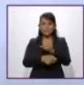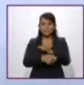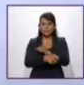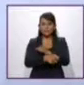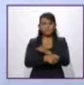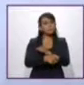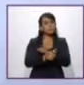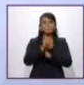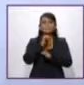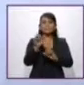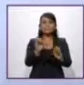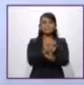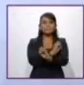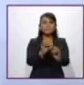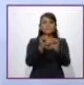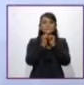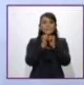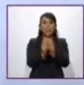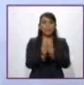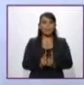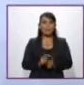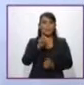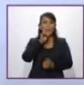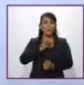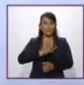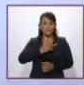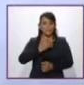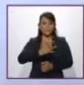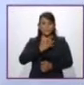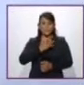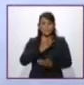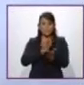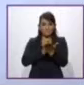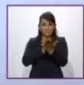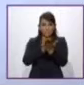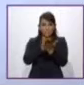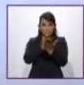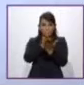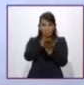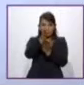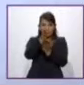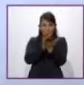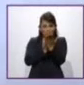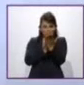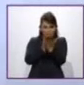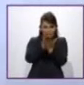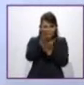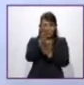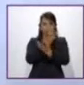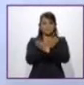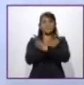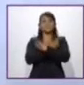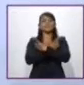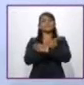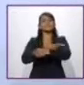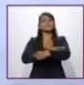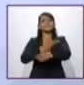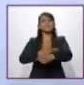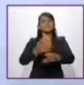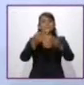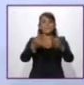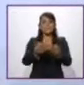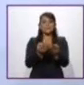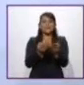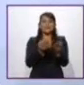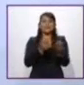Las mujeres tenemos una brújula moral sólida, somos infinitamente más honestas, eficientes y dedicadas.